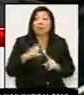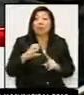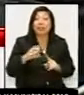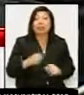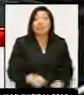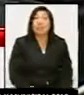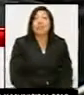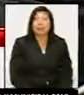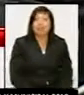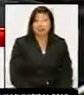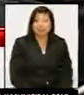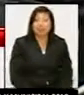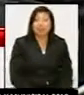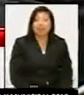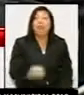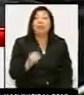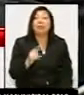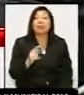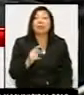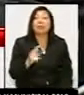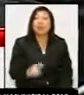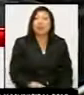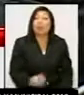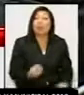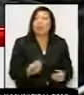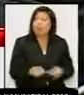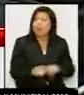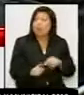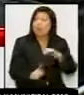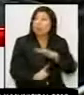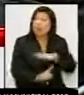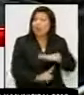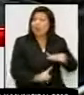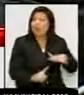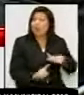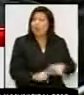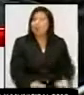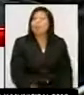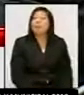al MINCETUR, al Ministerio de Ambiente, para